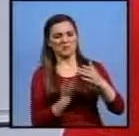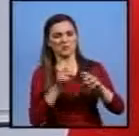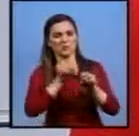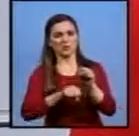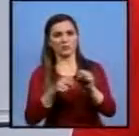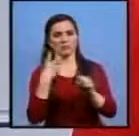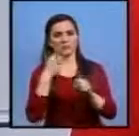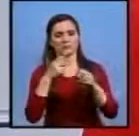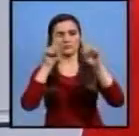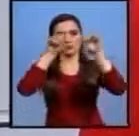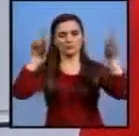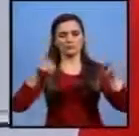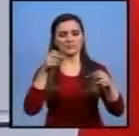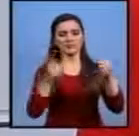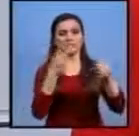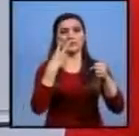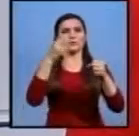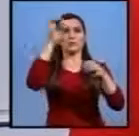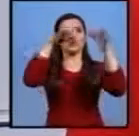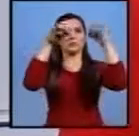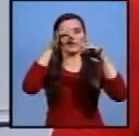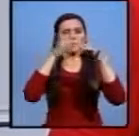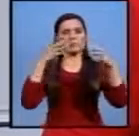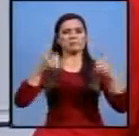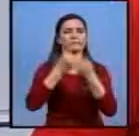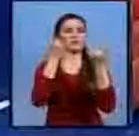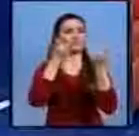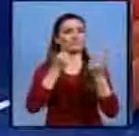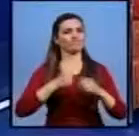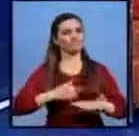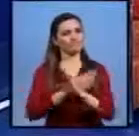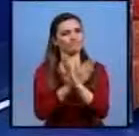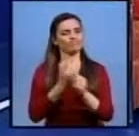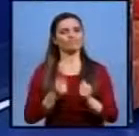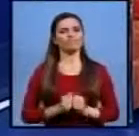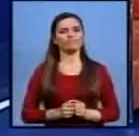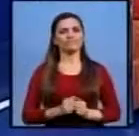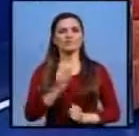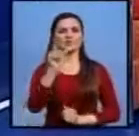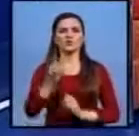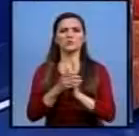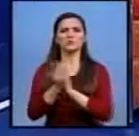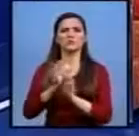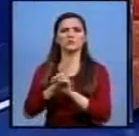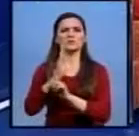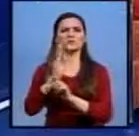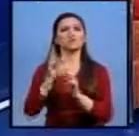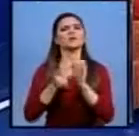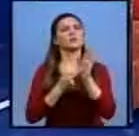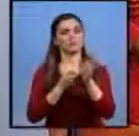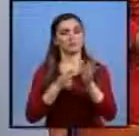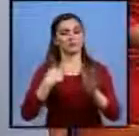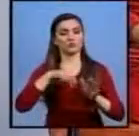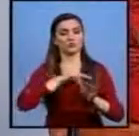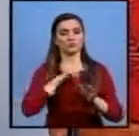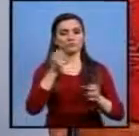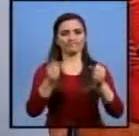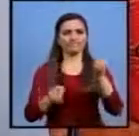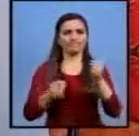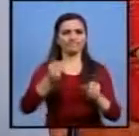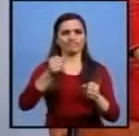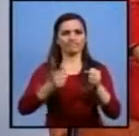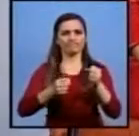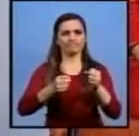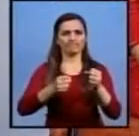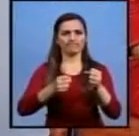y con ello un lamentable accidente de tránsito, que es lo que queremos evitar ahora. Ana María, ¿y qué dicen los expertos con relación? Si estamos circulando y de repente hay una